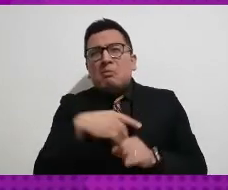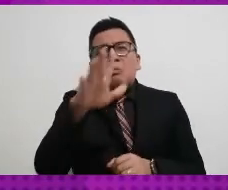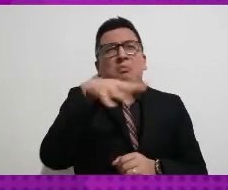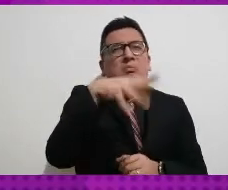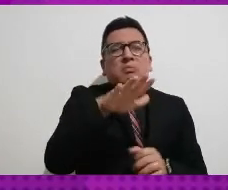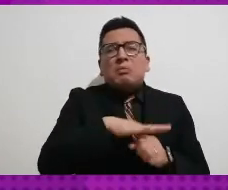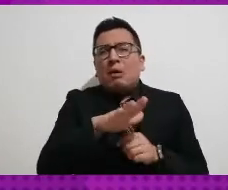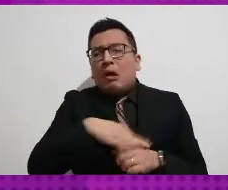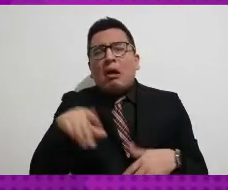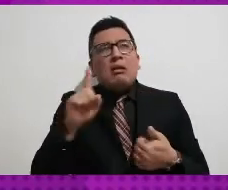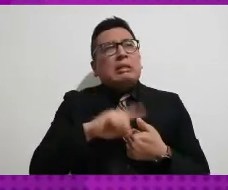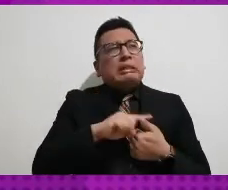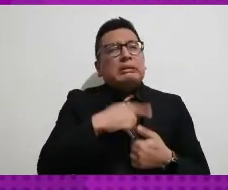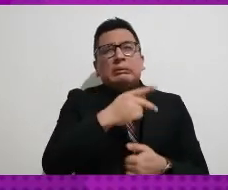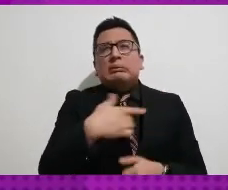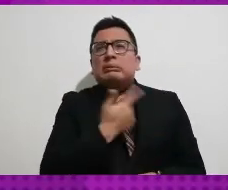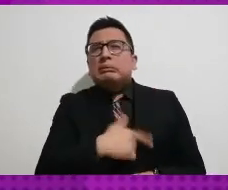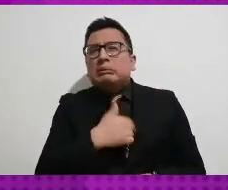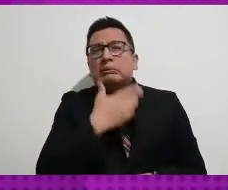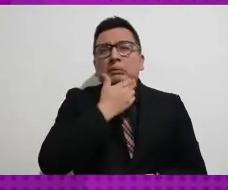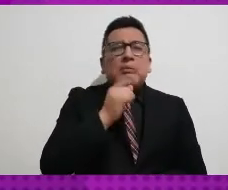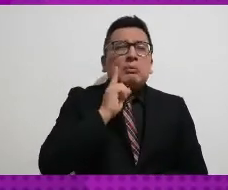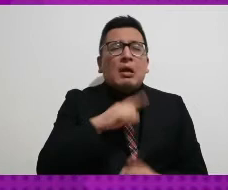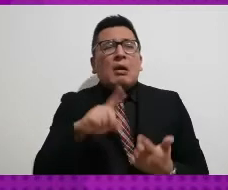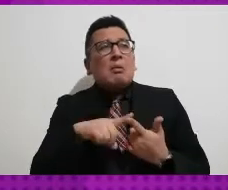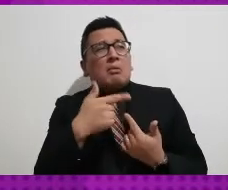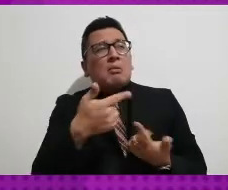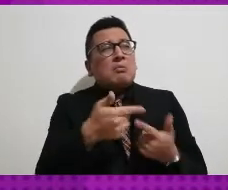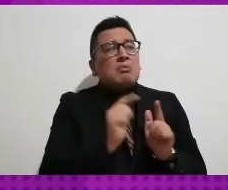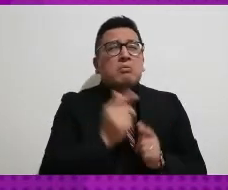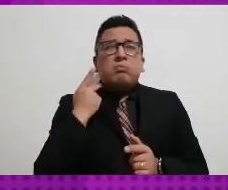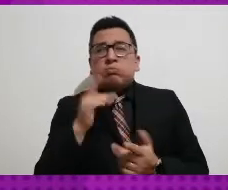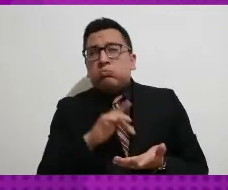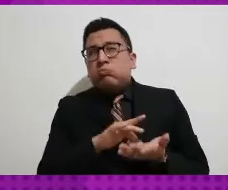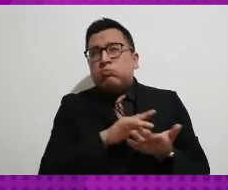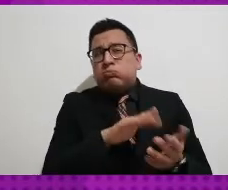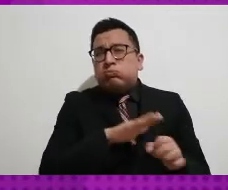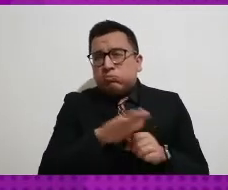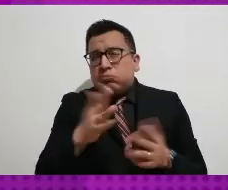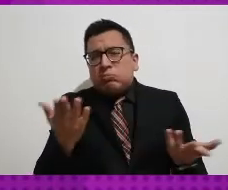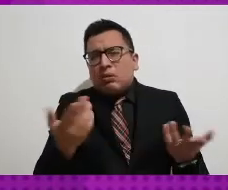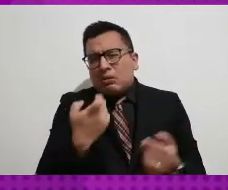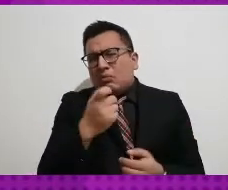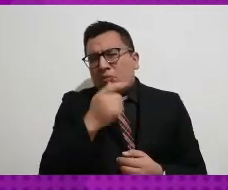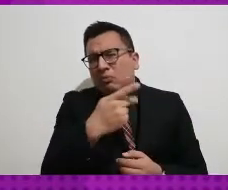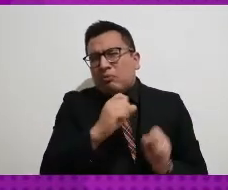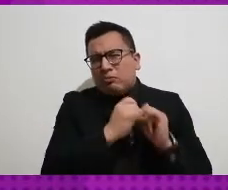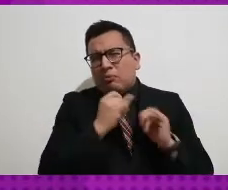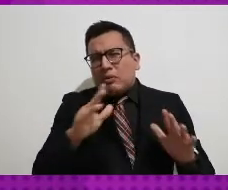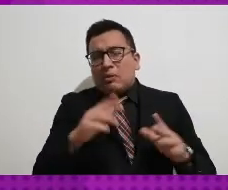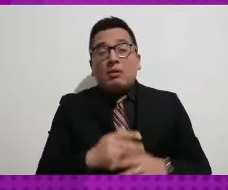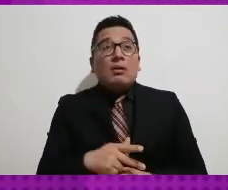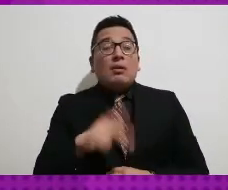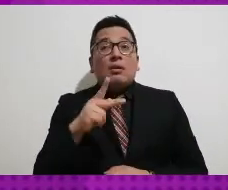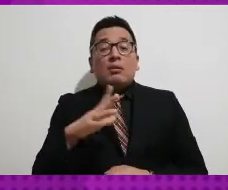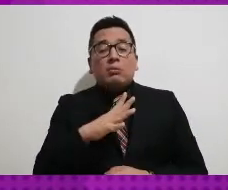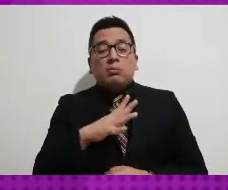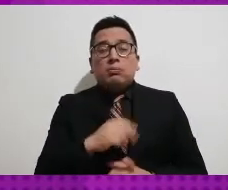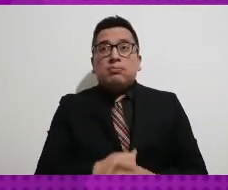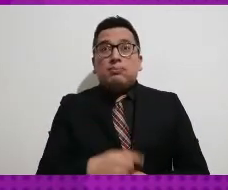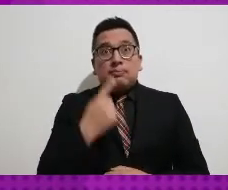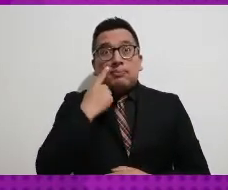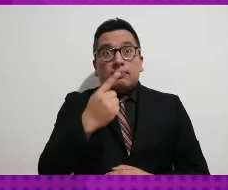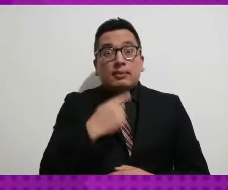tus preferencias sexuales, inclusive tus ideas políticas, también es un dato personal. Pero dentro de los datos personales